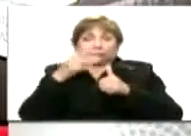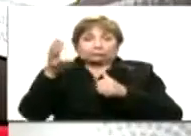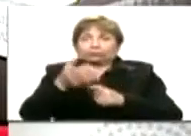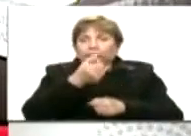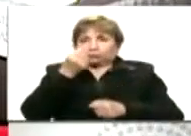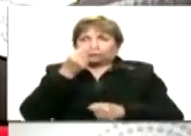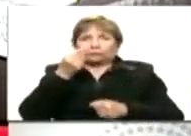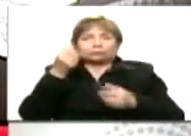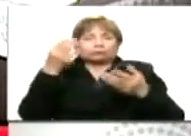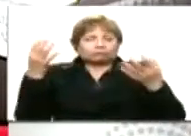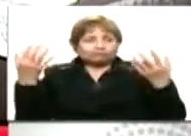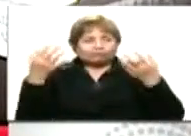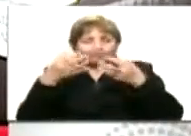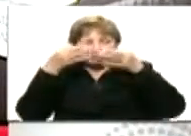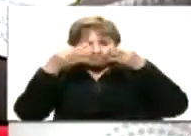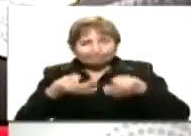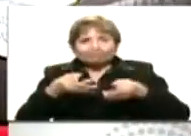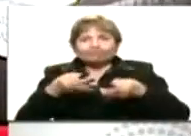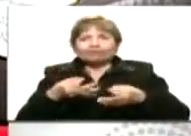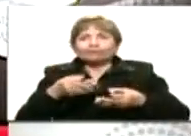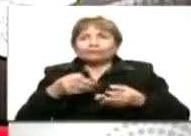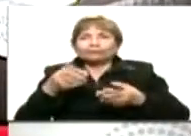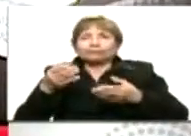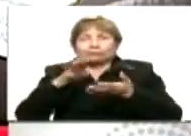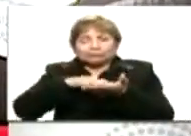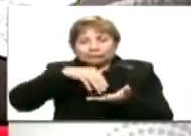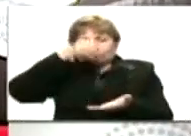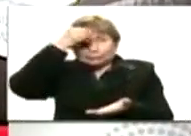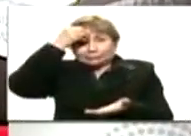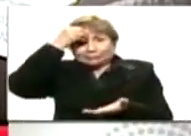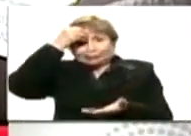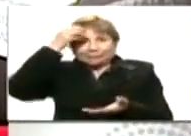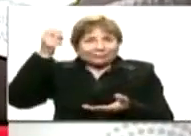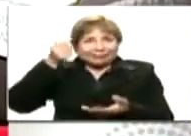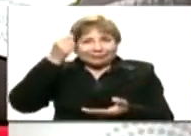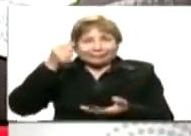recuperación y consolidación y logro de aprendizajes. El segundo